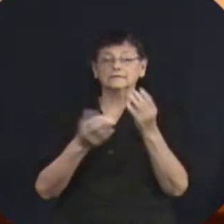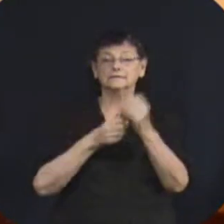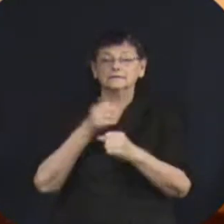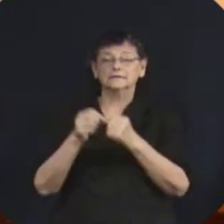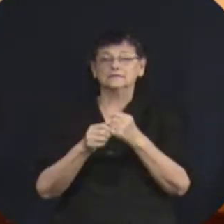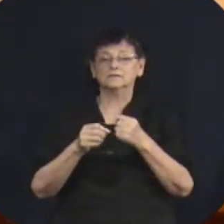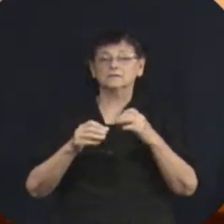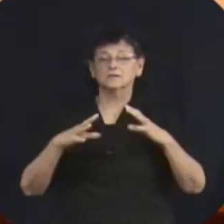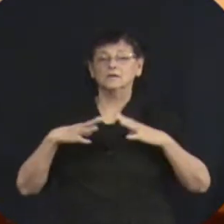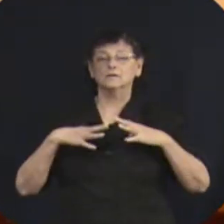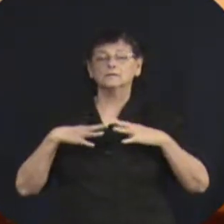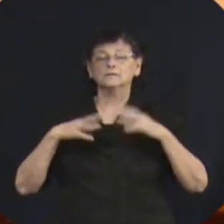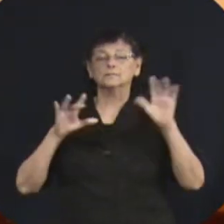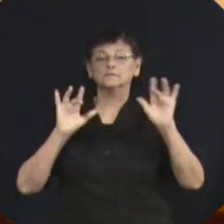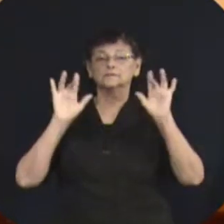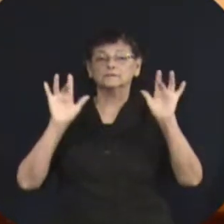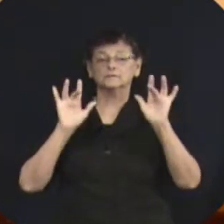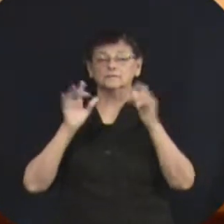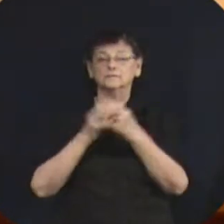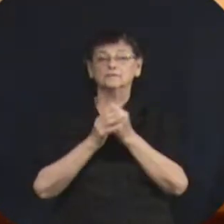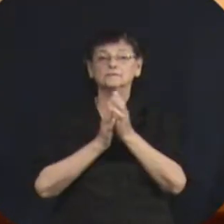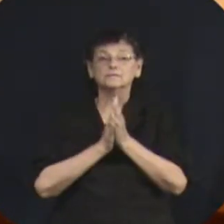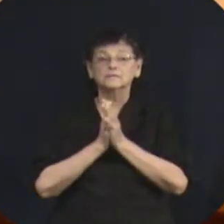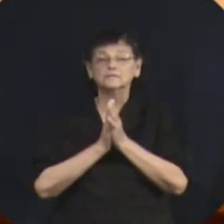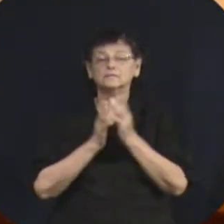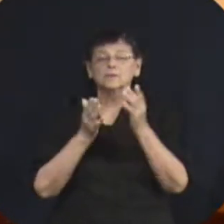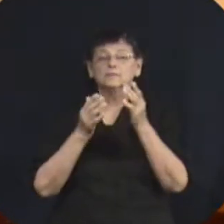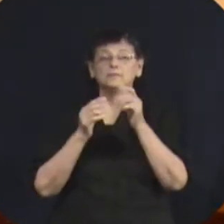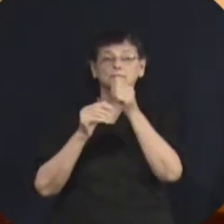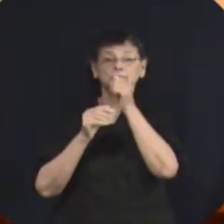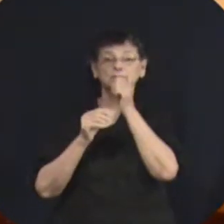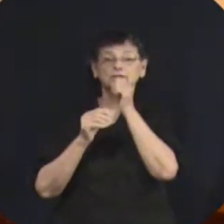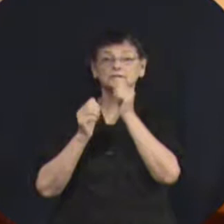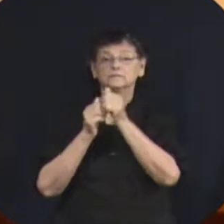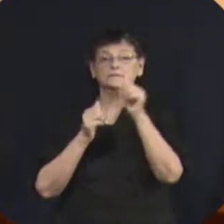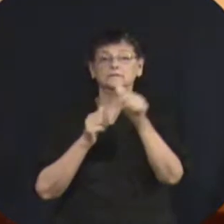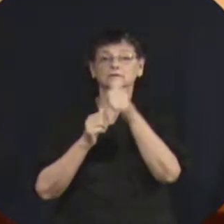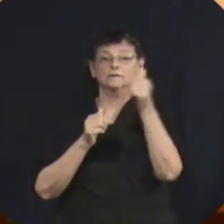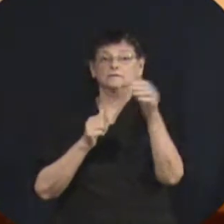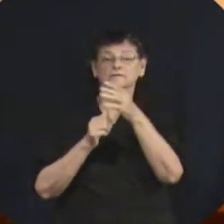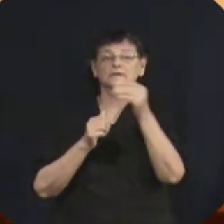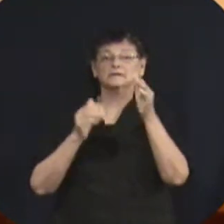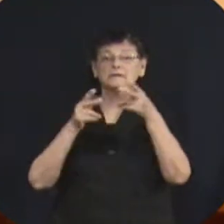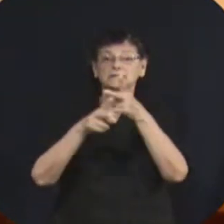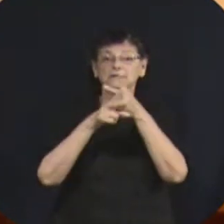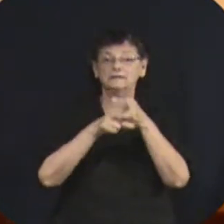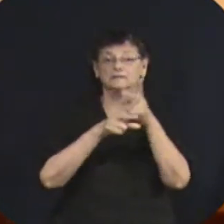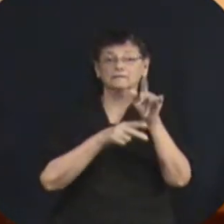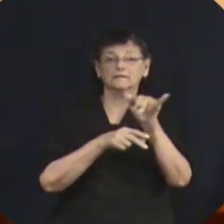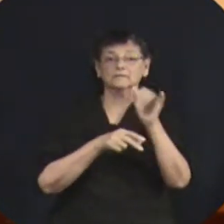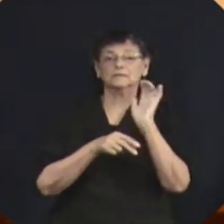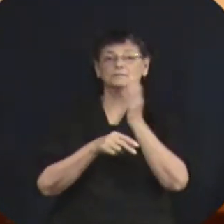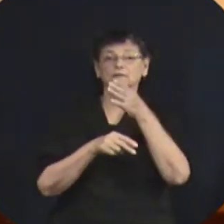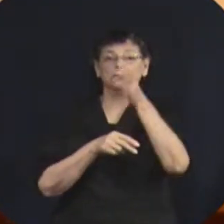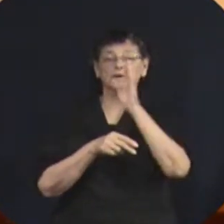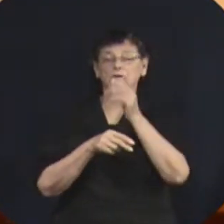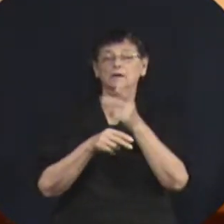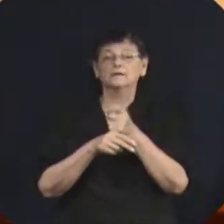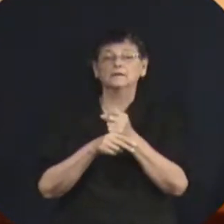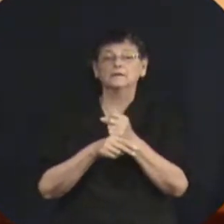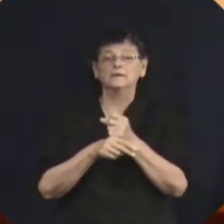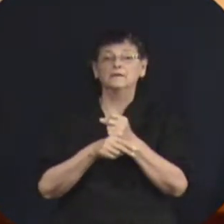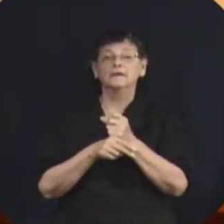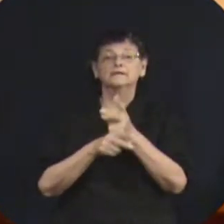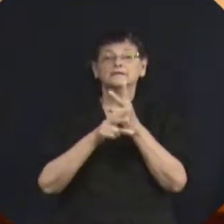año jubilar de la misericordia, para que seamos pacientes con los demás y los atendamos así como nuestro Dios